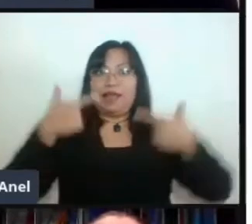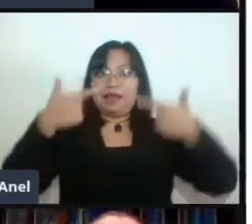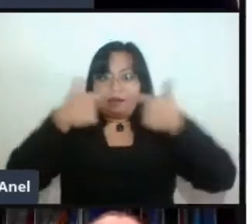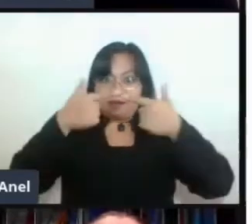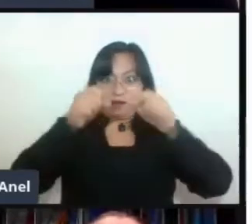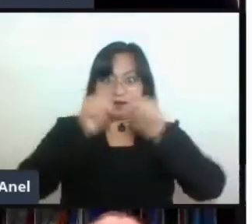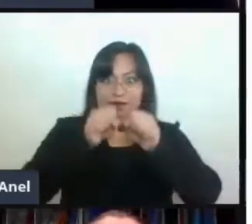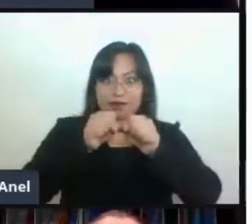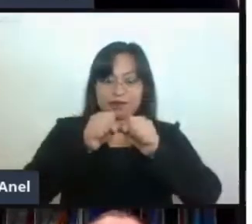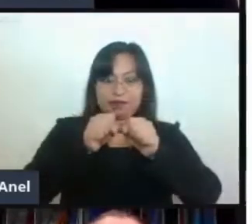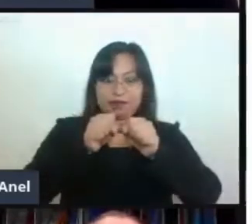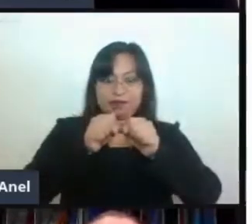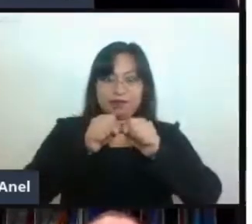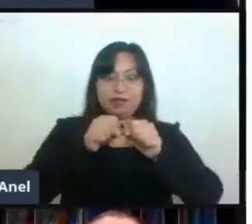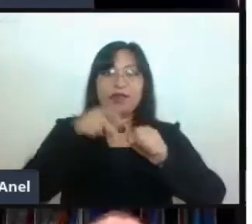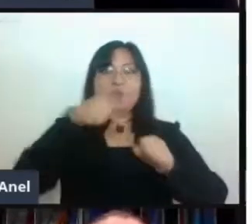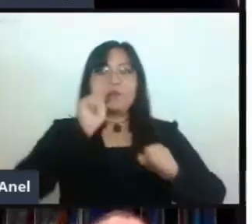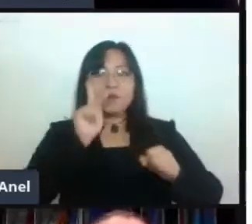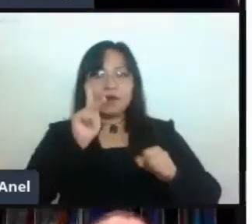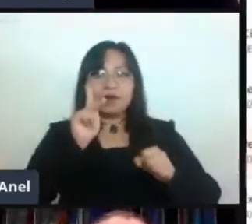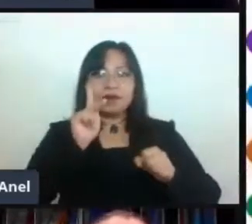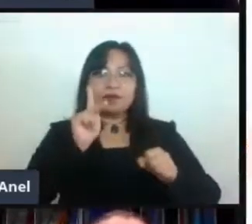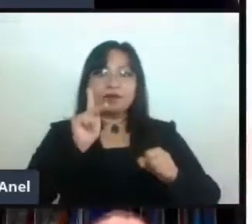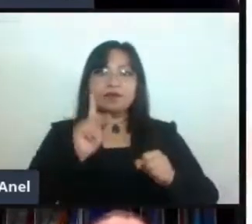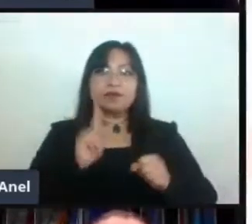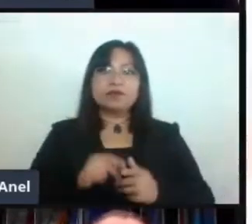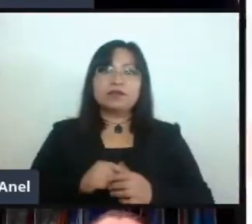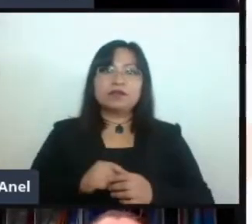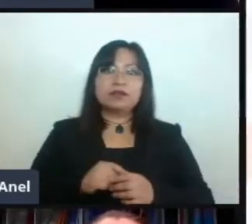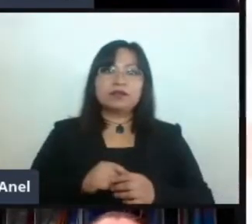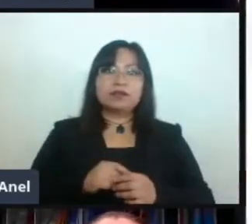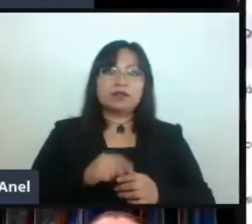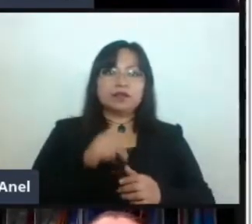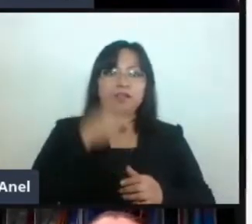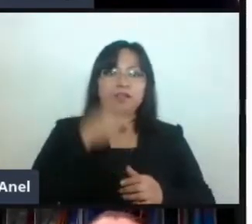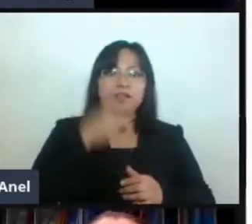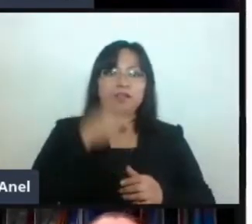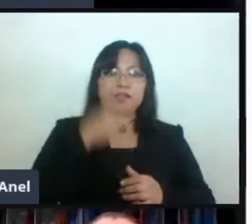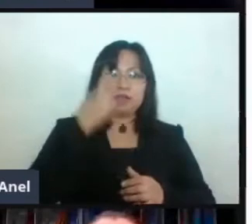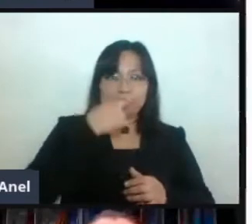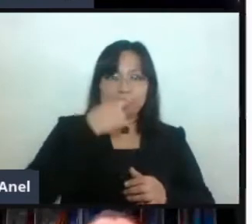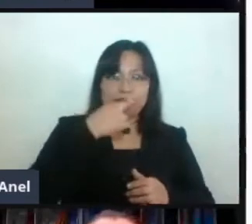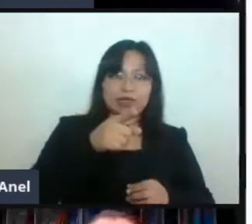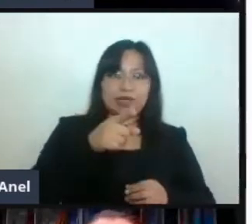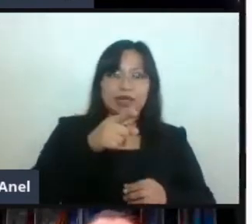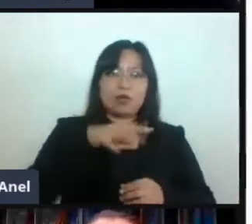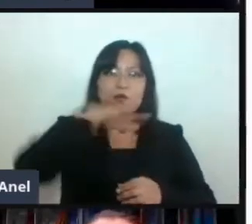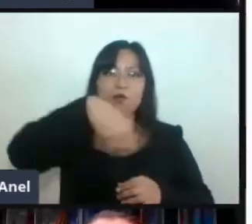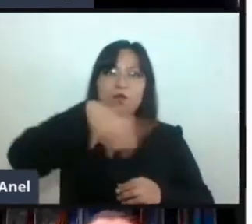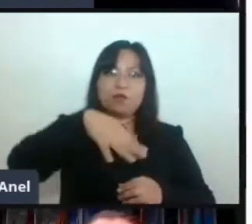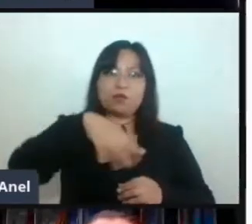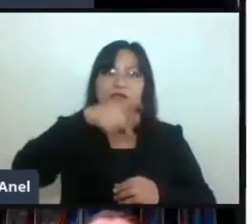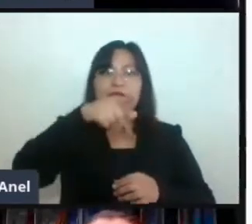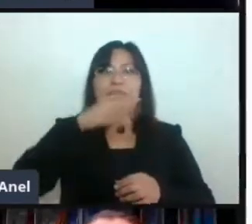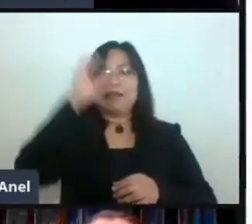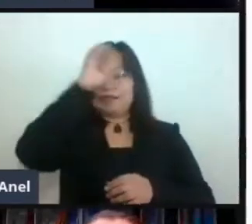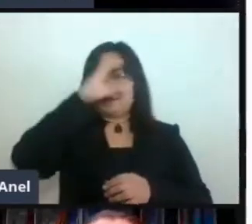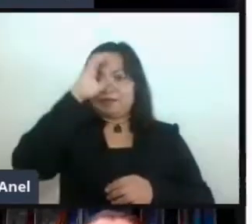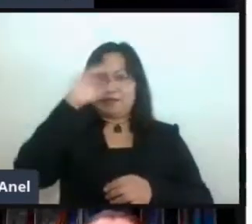de... Era de química, ¿verdad? Entonces déjame, aquí está. Así es que, bueno,